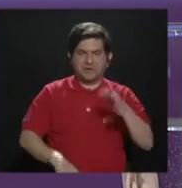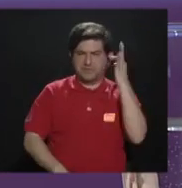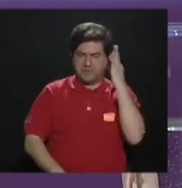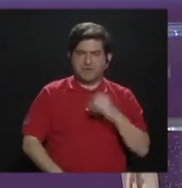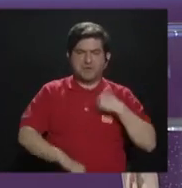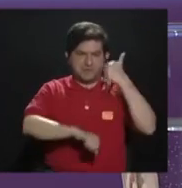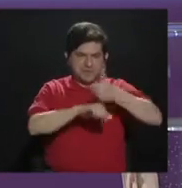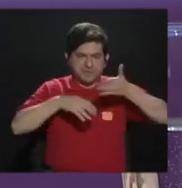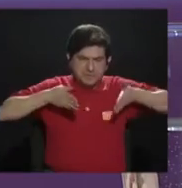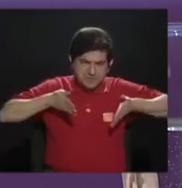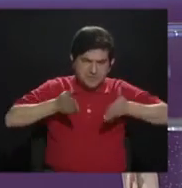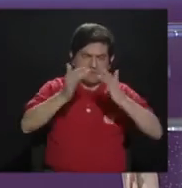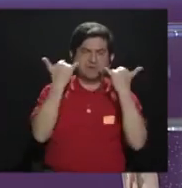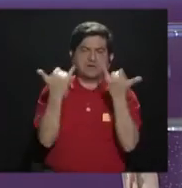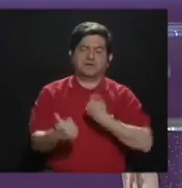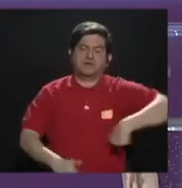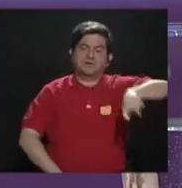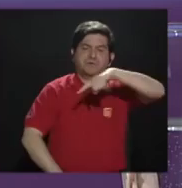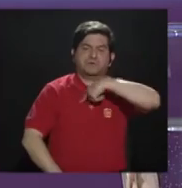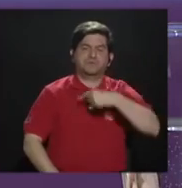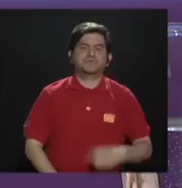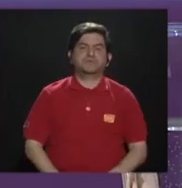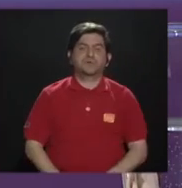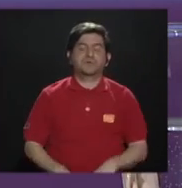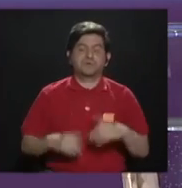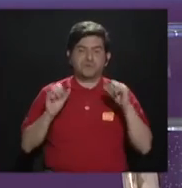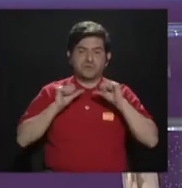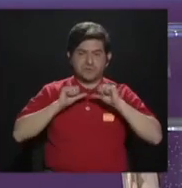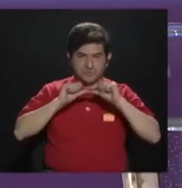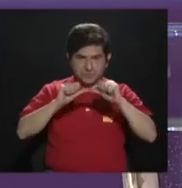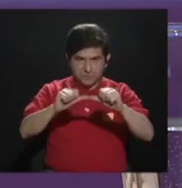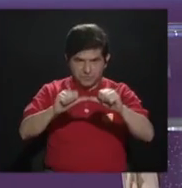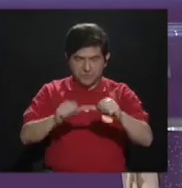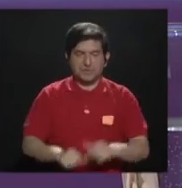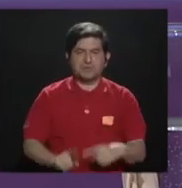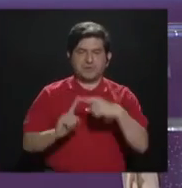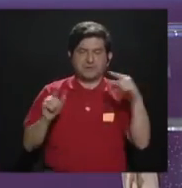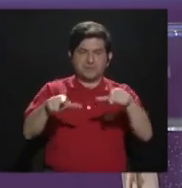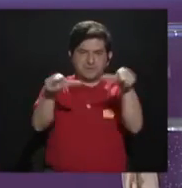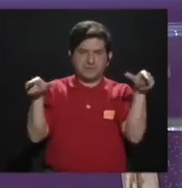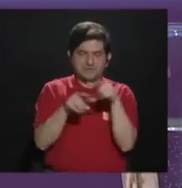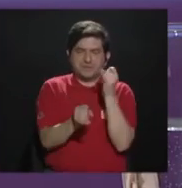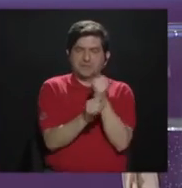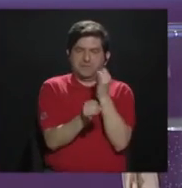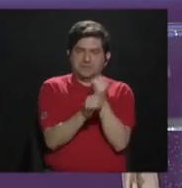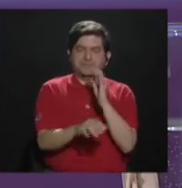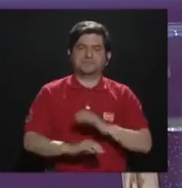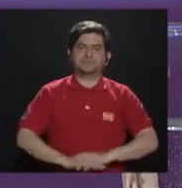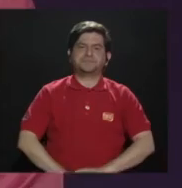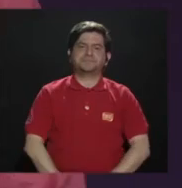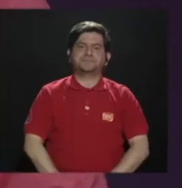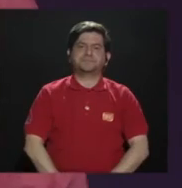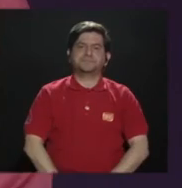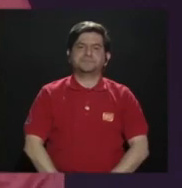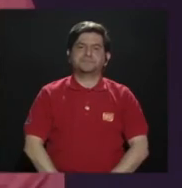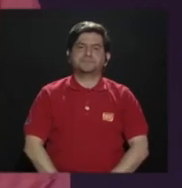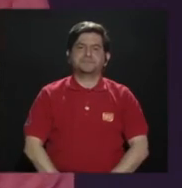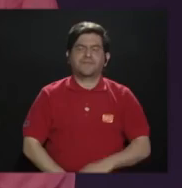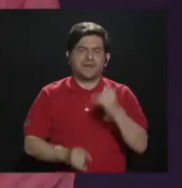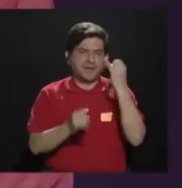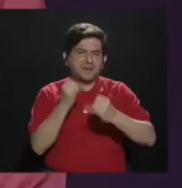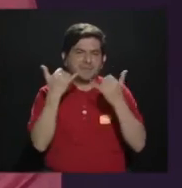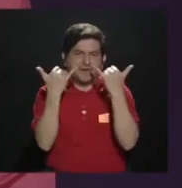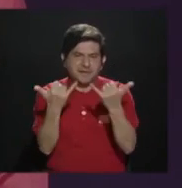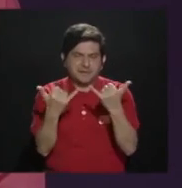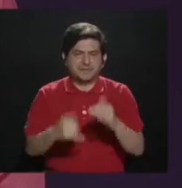el camino y que ahora somos nosotras las que tomamos la bandera y lo llevamos adelante desde nuestro lugar institucional. Claro, y ya para ir